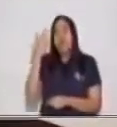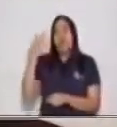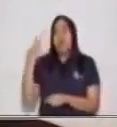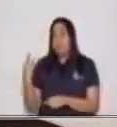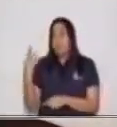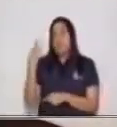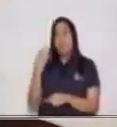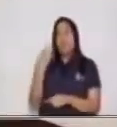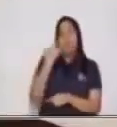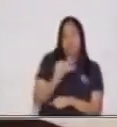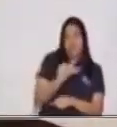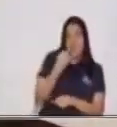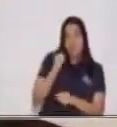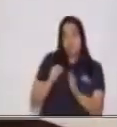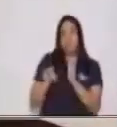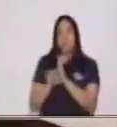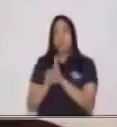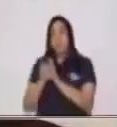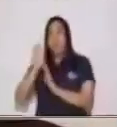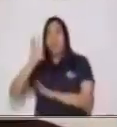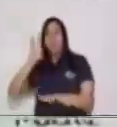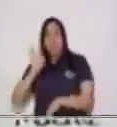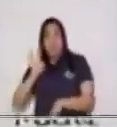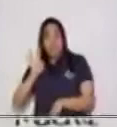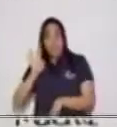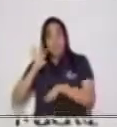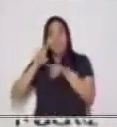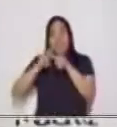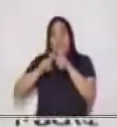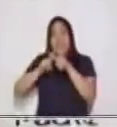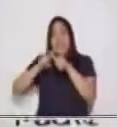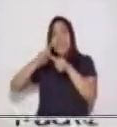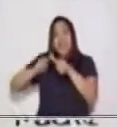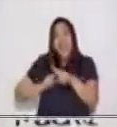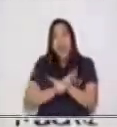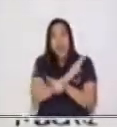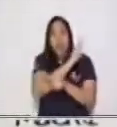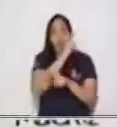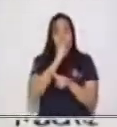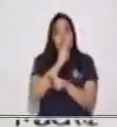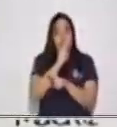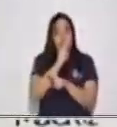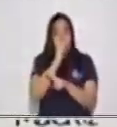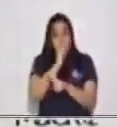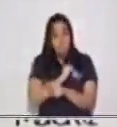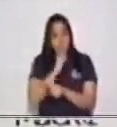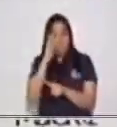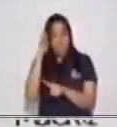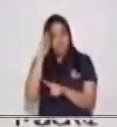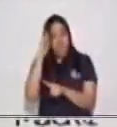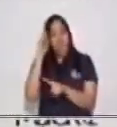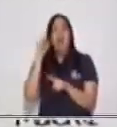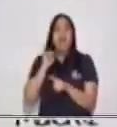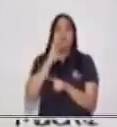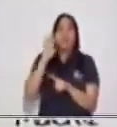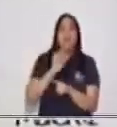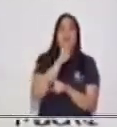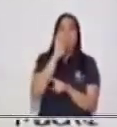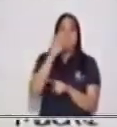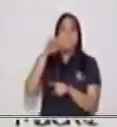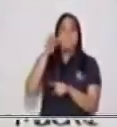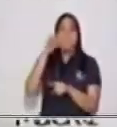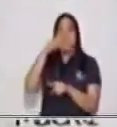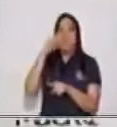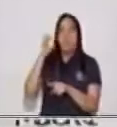mismo número. 3. Pero nos dicen del cuadrado del número, entonces va una potencia.